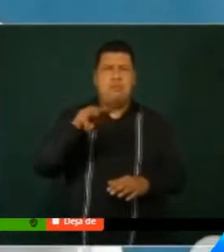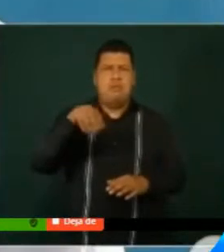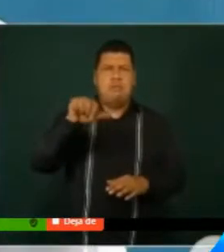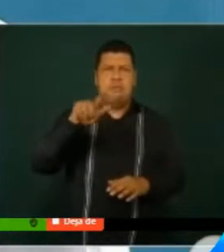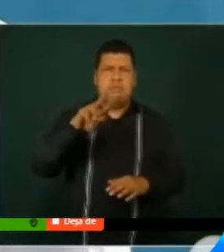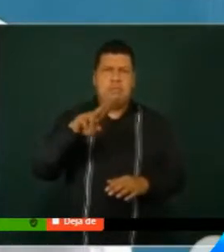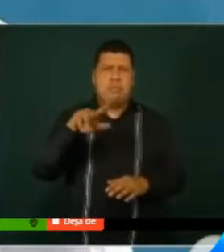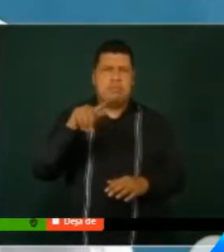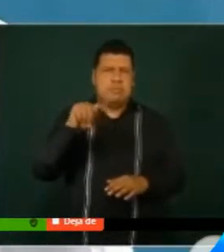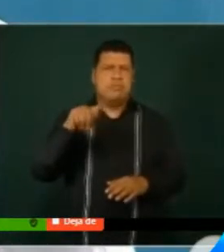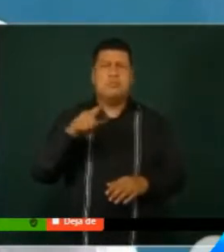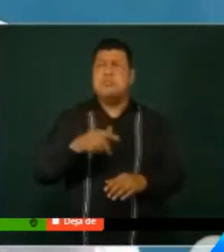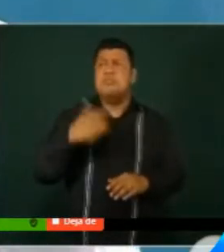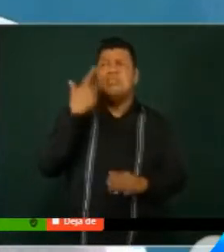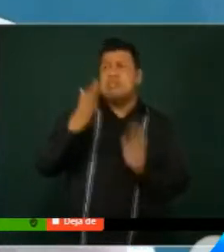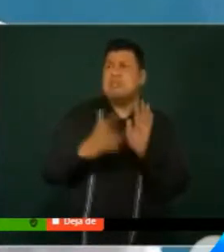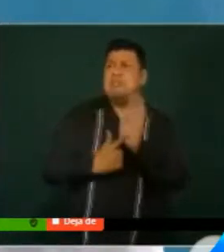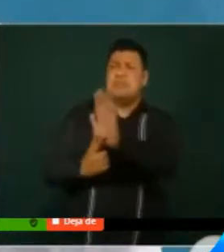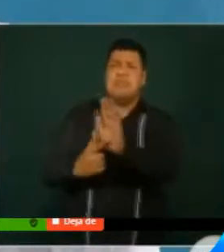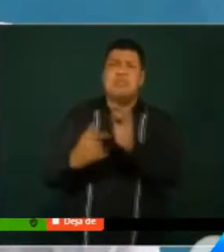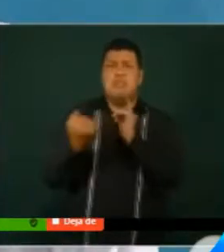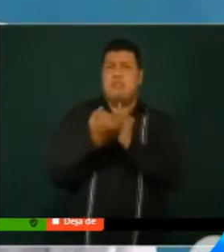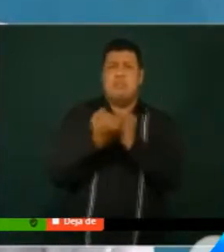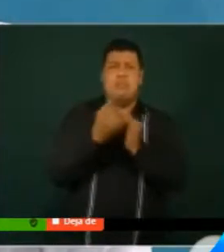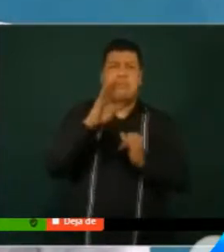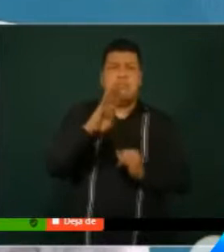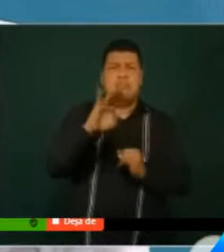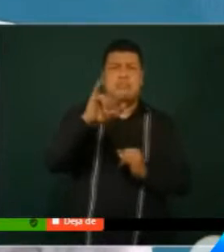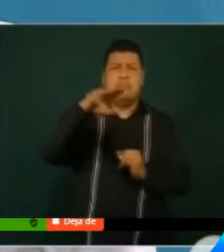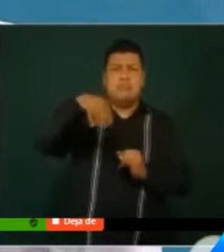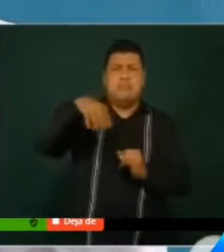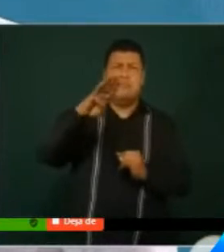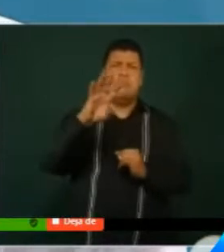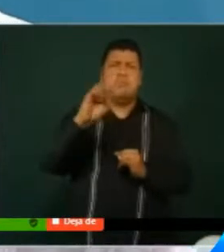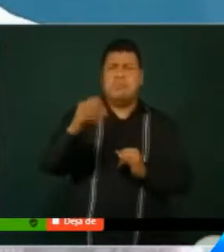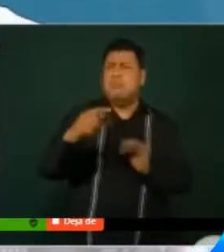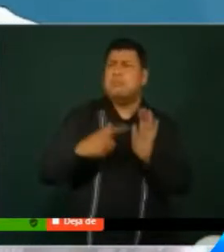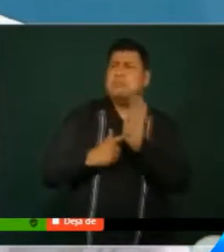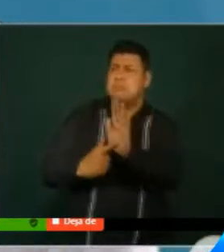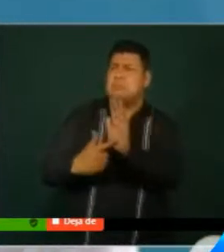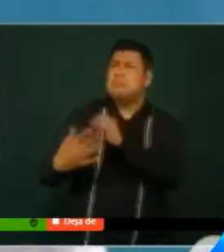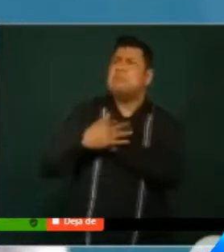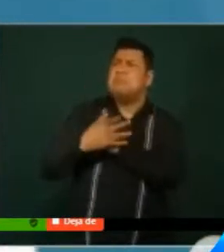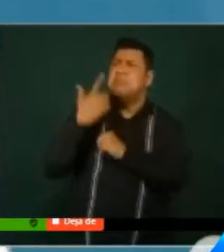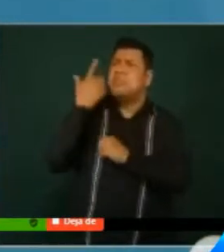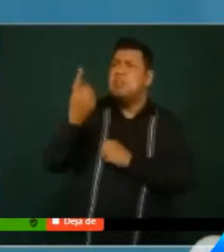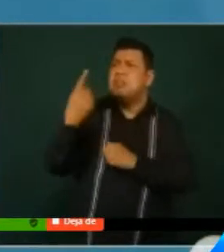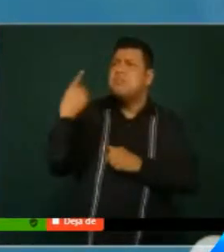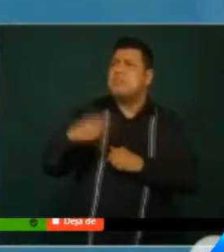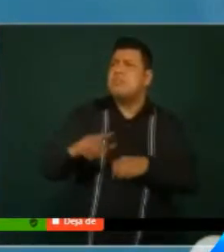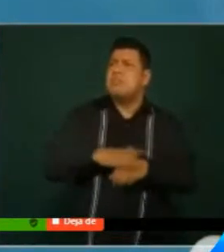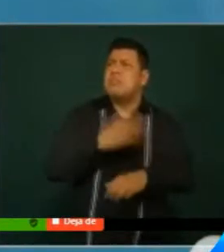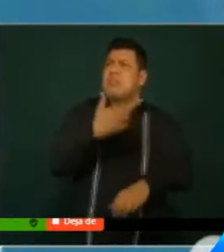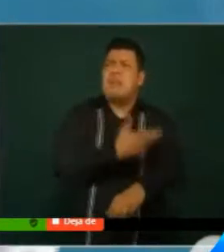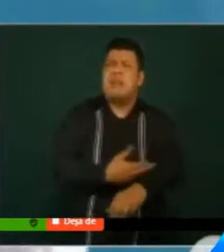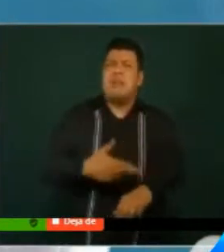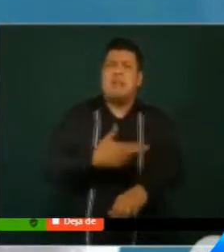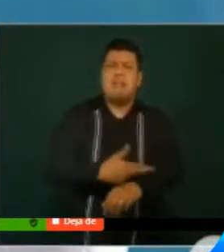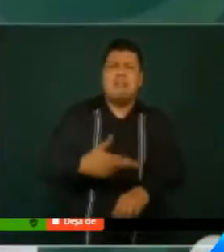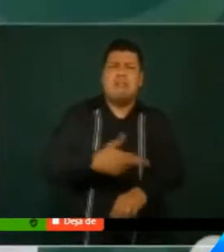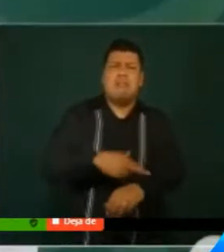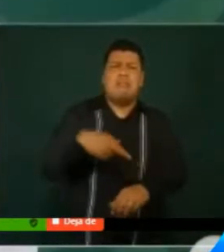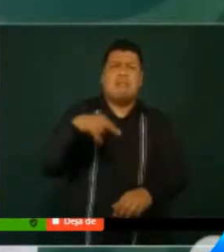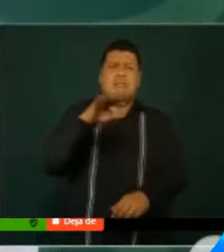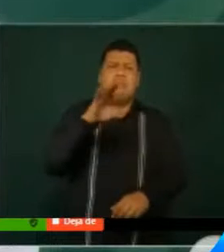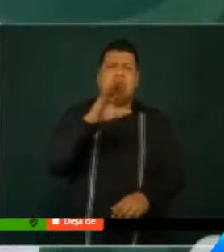y se amparó Bimbo por la reforma eléctrica.